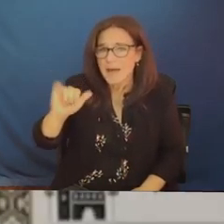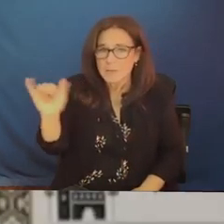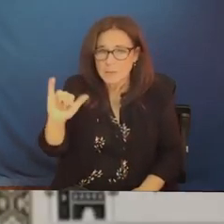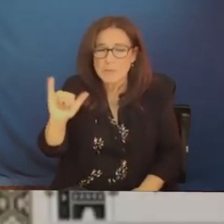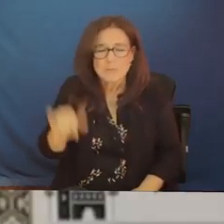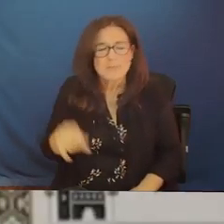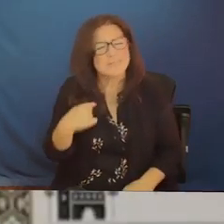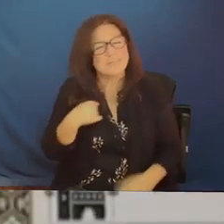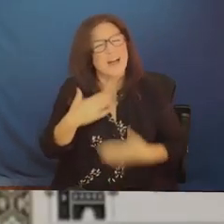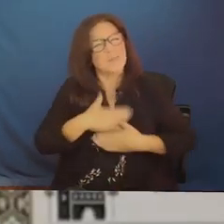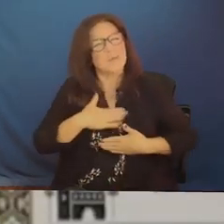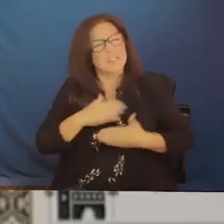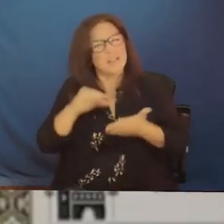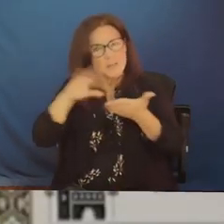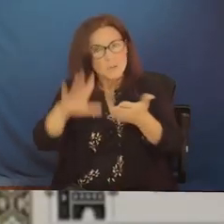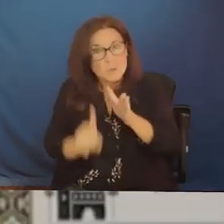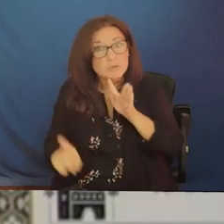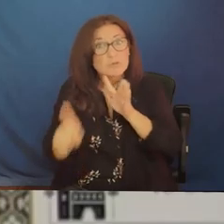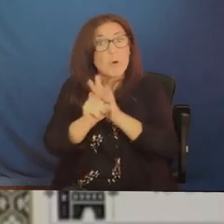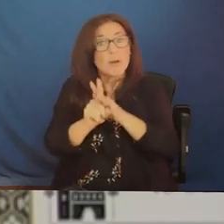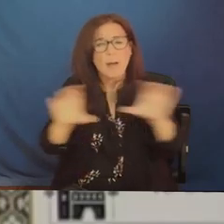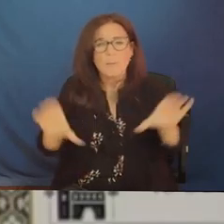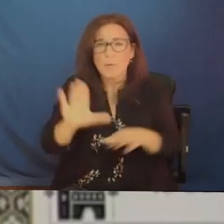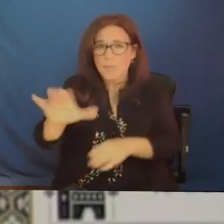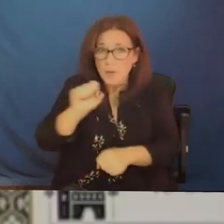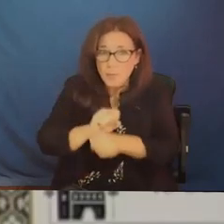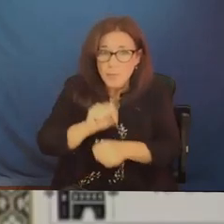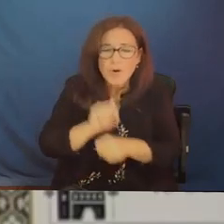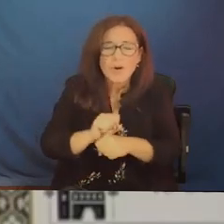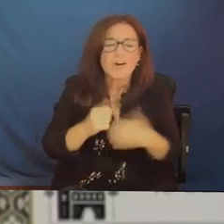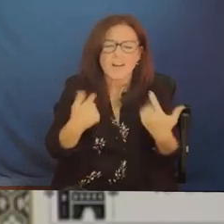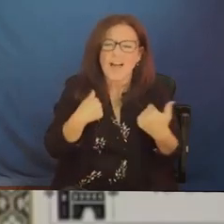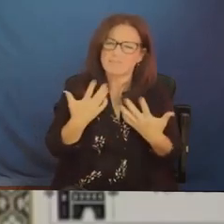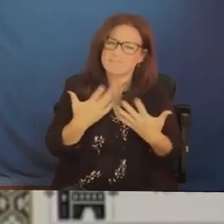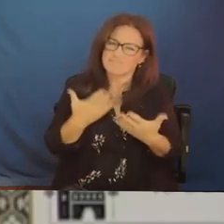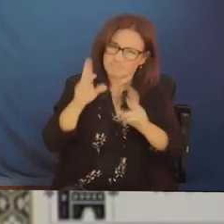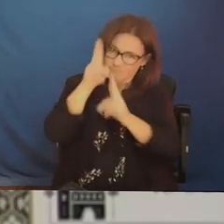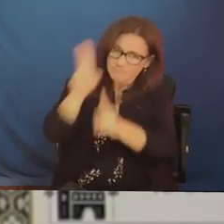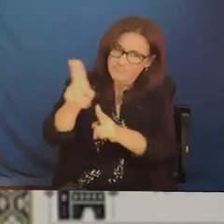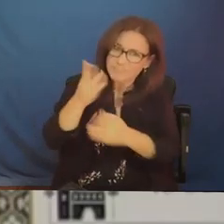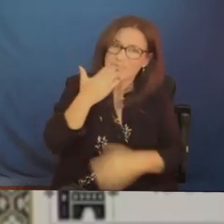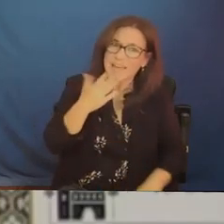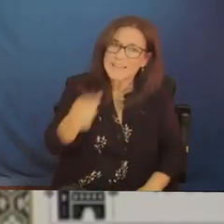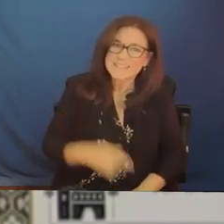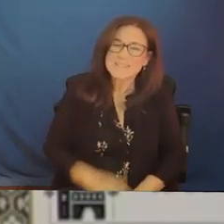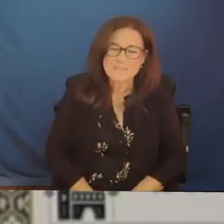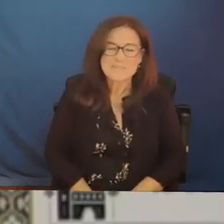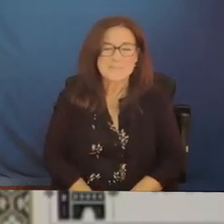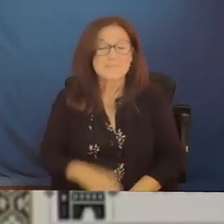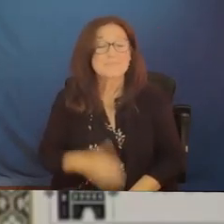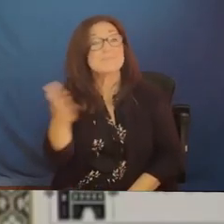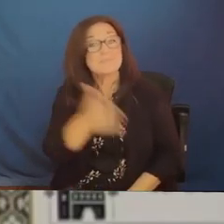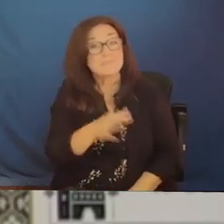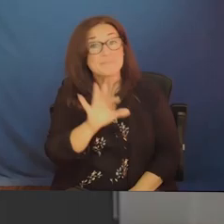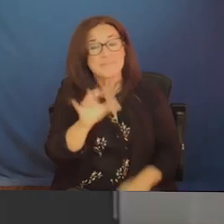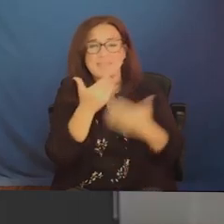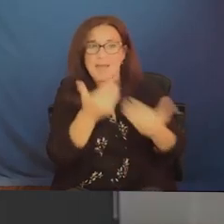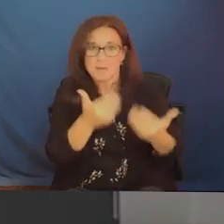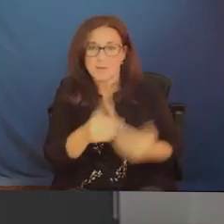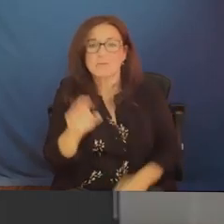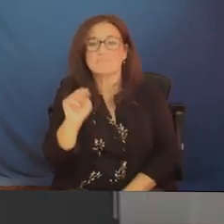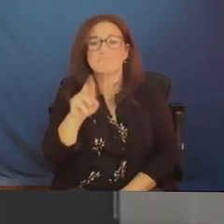mostrando estando listos para hacer su trabajo y progresar los así que gracias gracias mira caps sí gracias